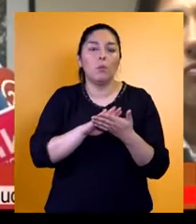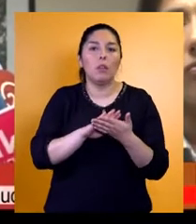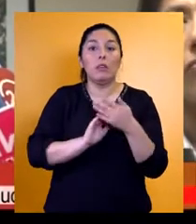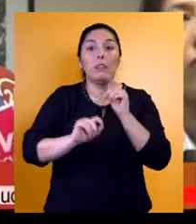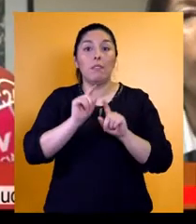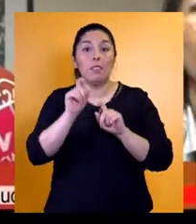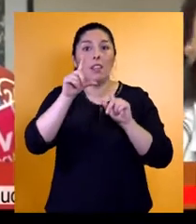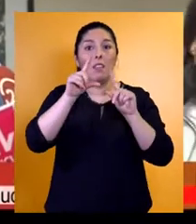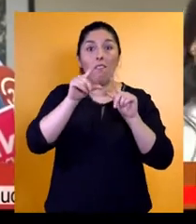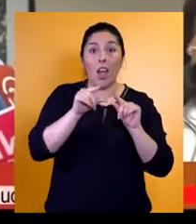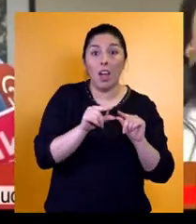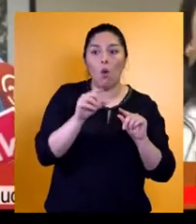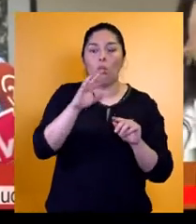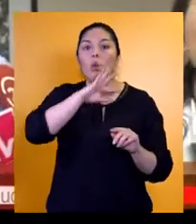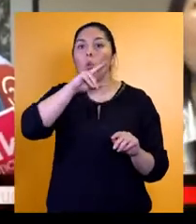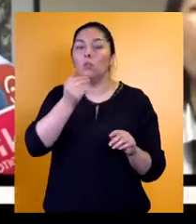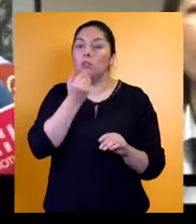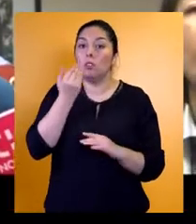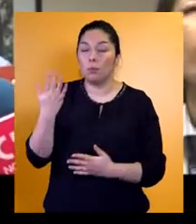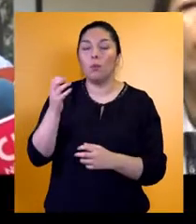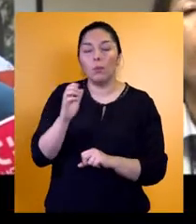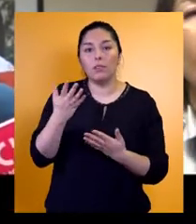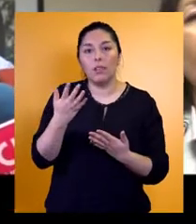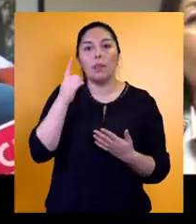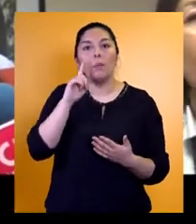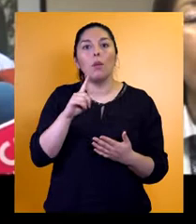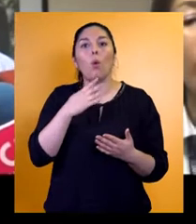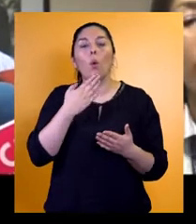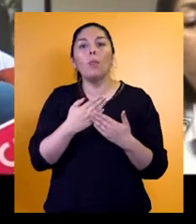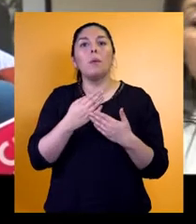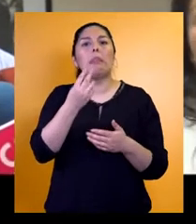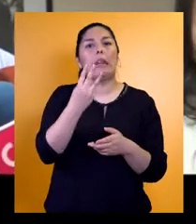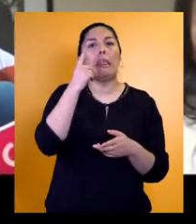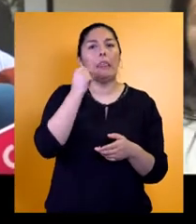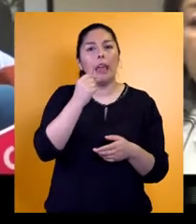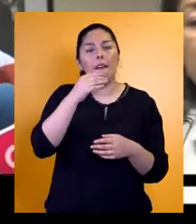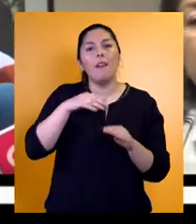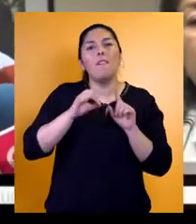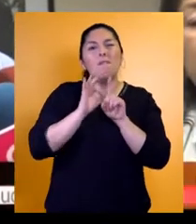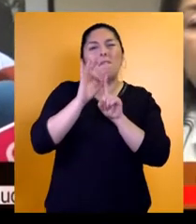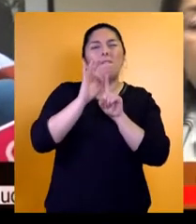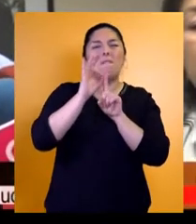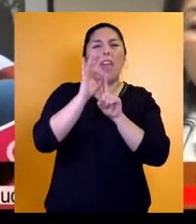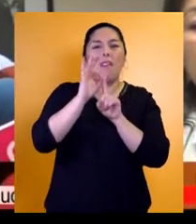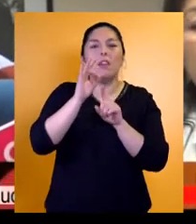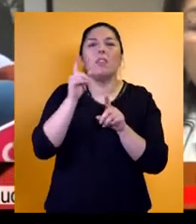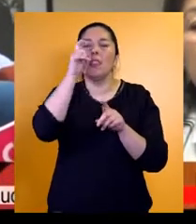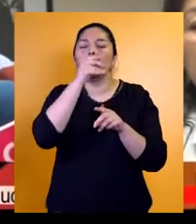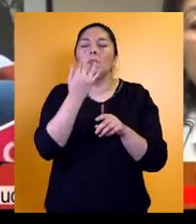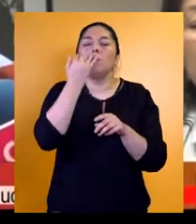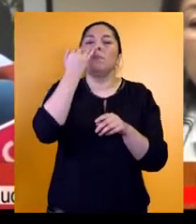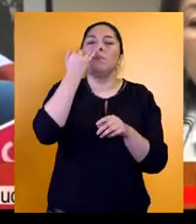sus defensas disminuidas, o también los adultos, cuando comienzan fiebre mantenida por más de 3 días, dificultad para